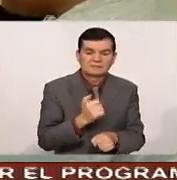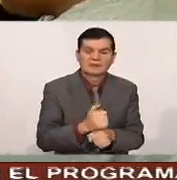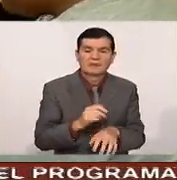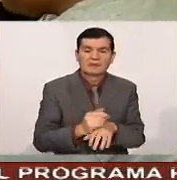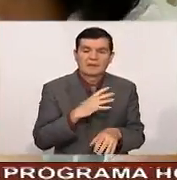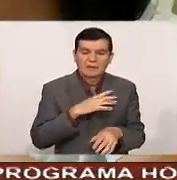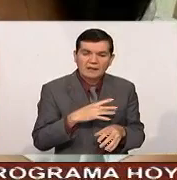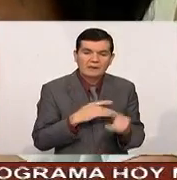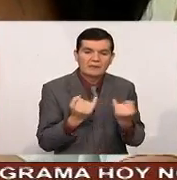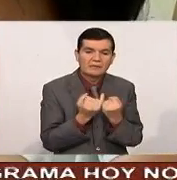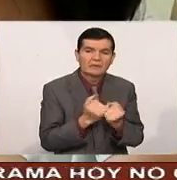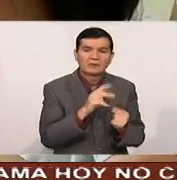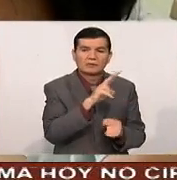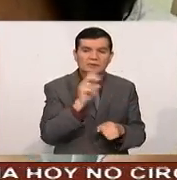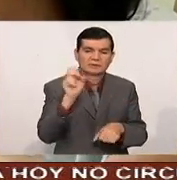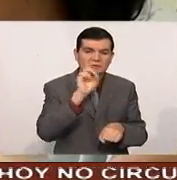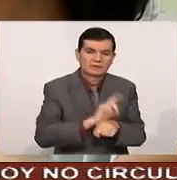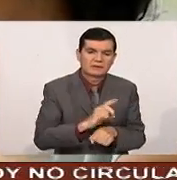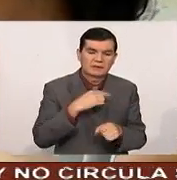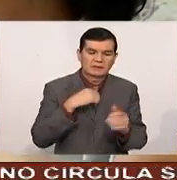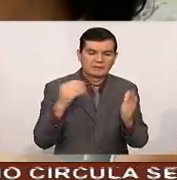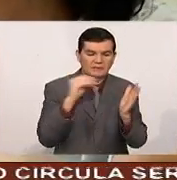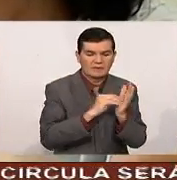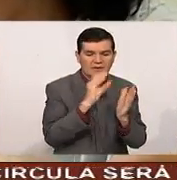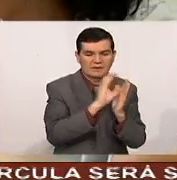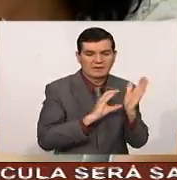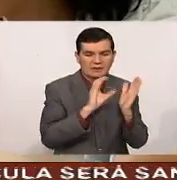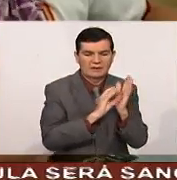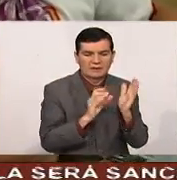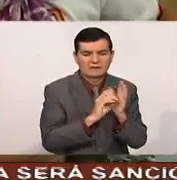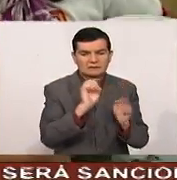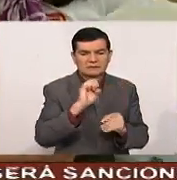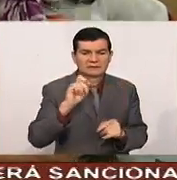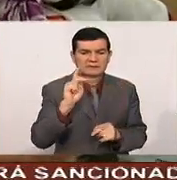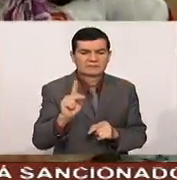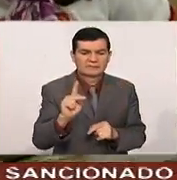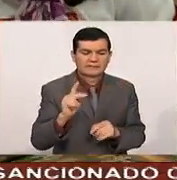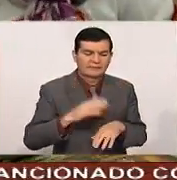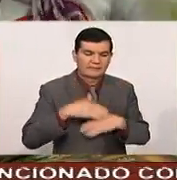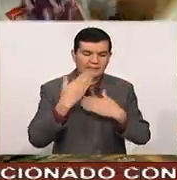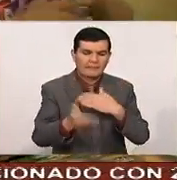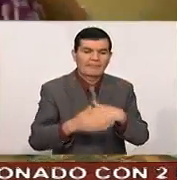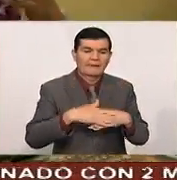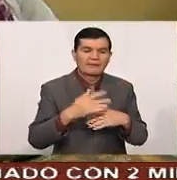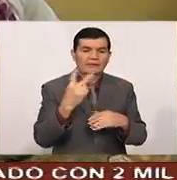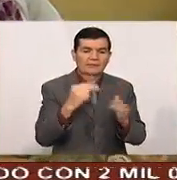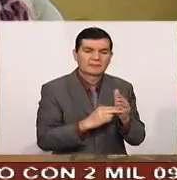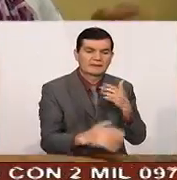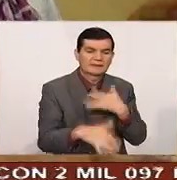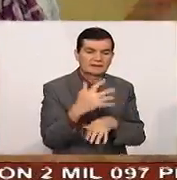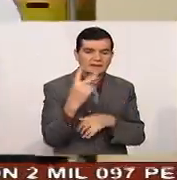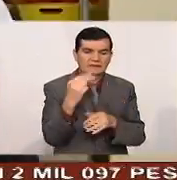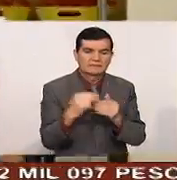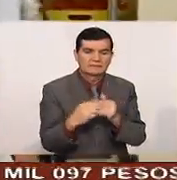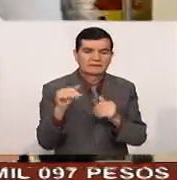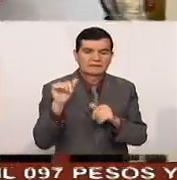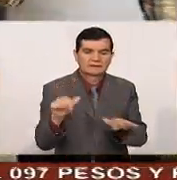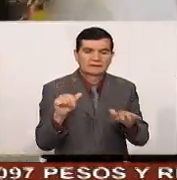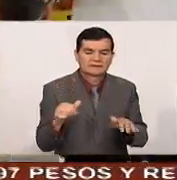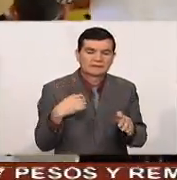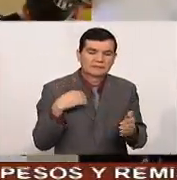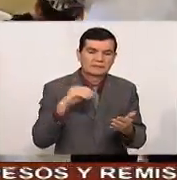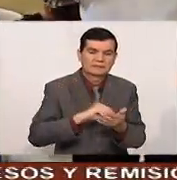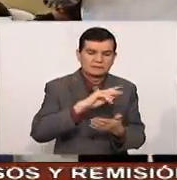imparten clases los 200 días que marca el calendario oficial de la SEP. Para el ciclo escolar 2015-2016 se destinó